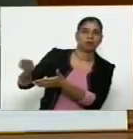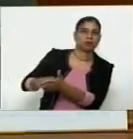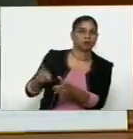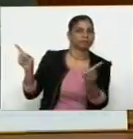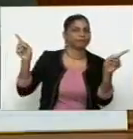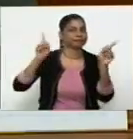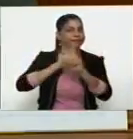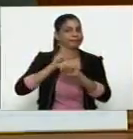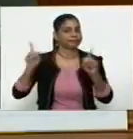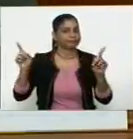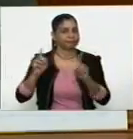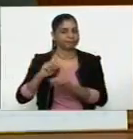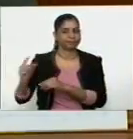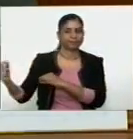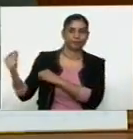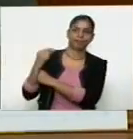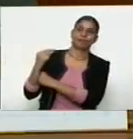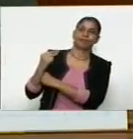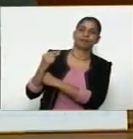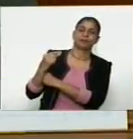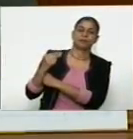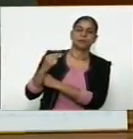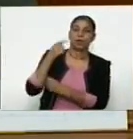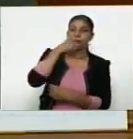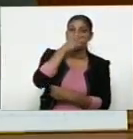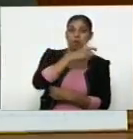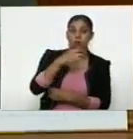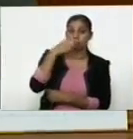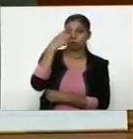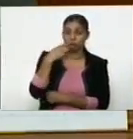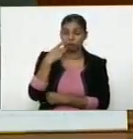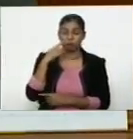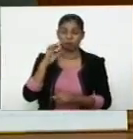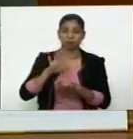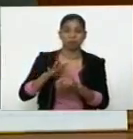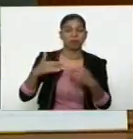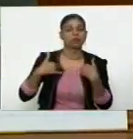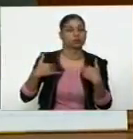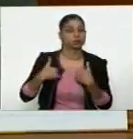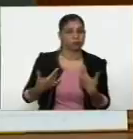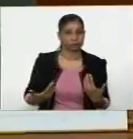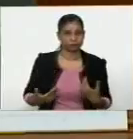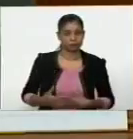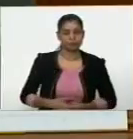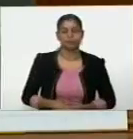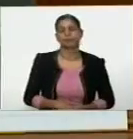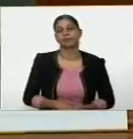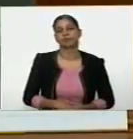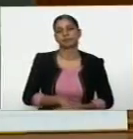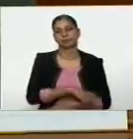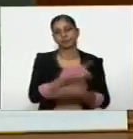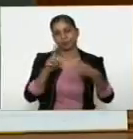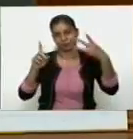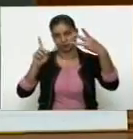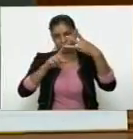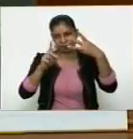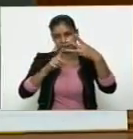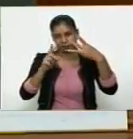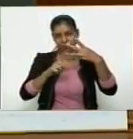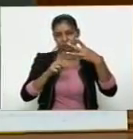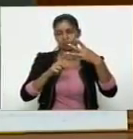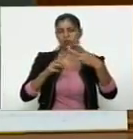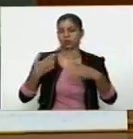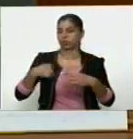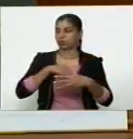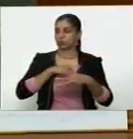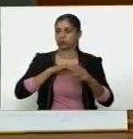unilaterales y coercitivas contra el bienestar colectivo del pueblo de Venezuela. Tercero,